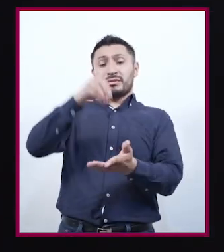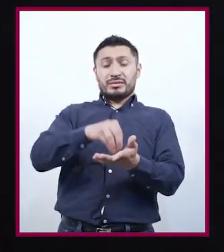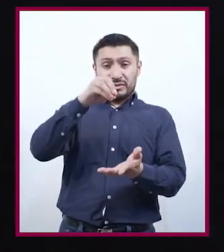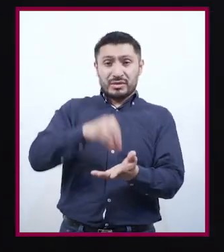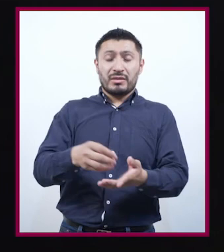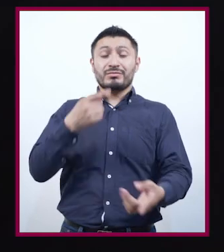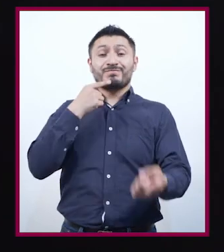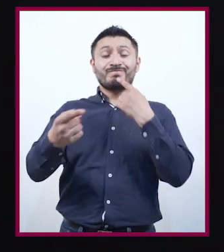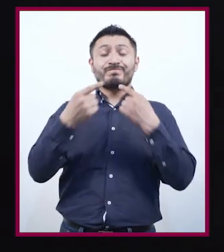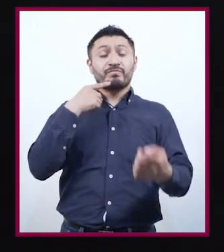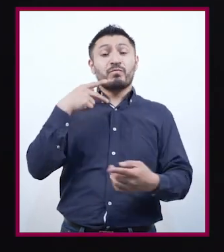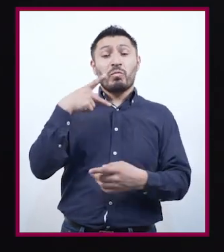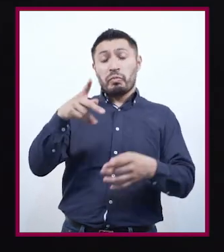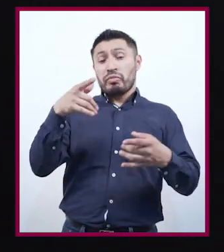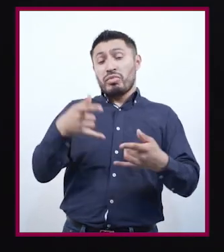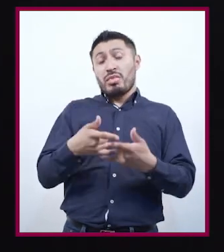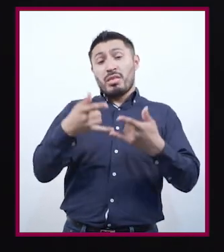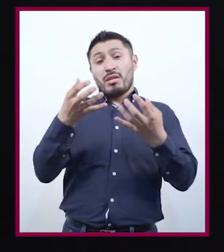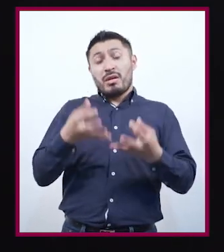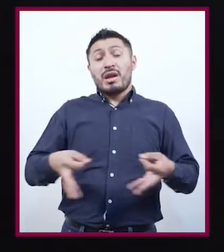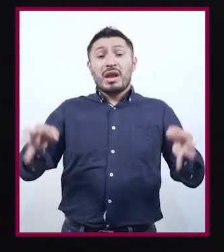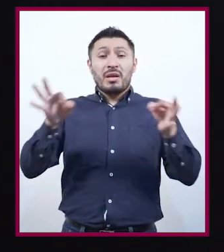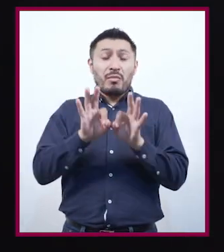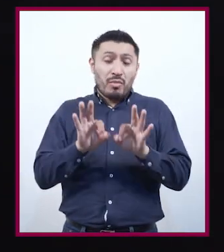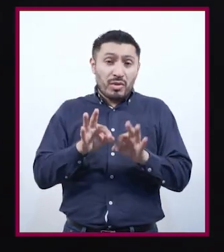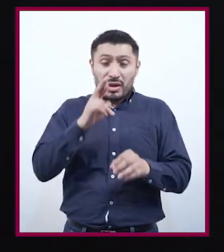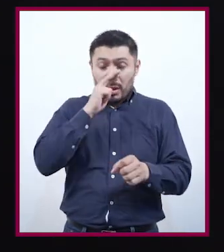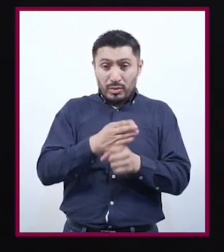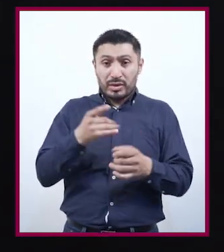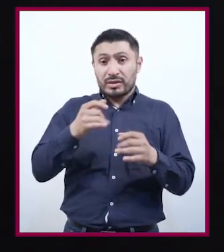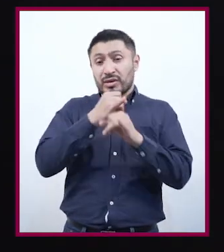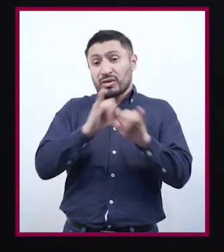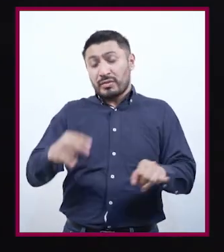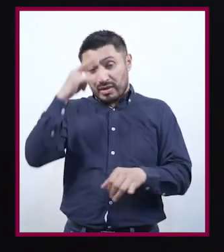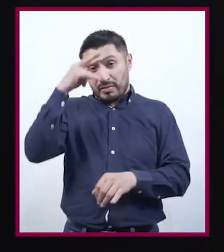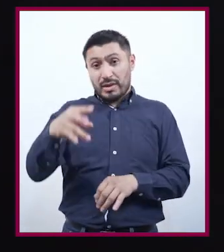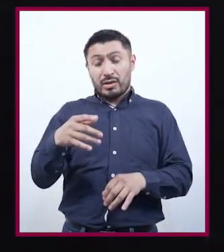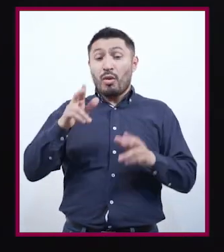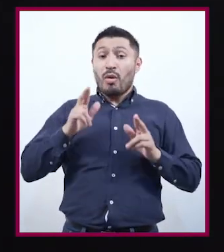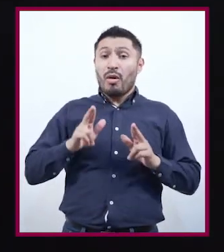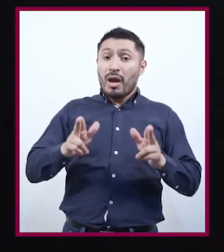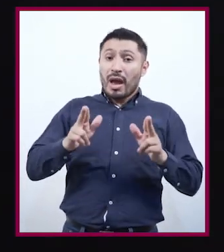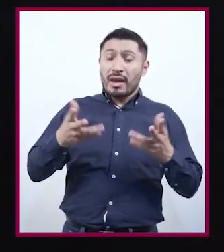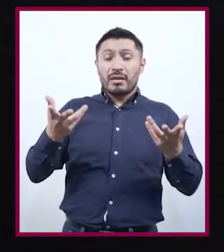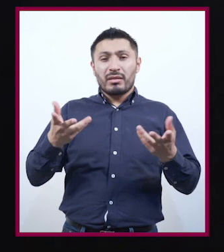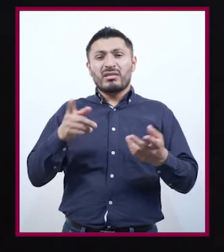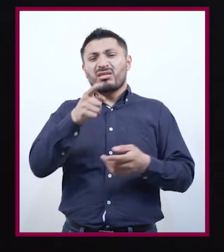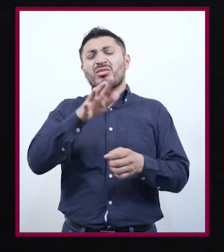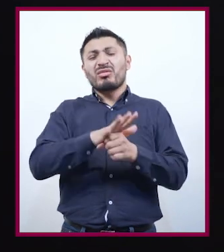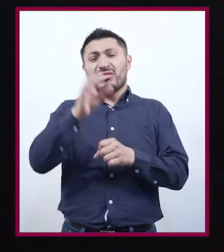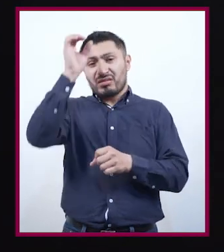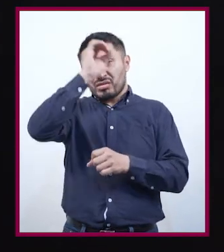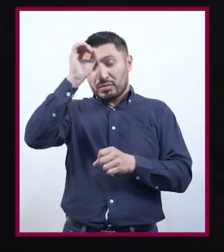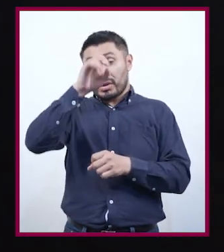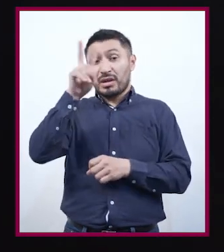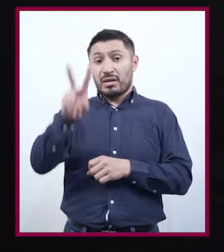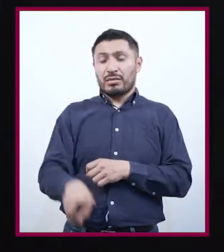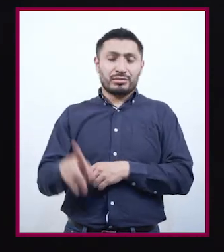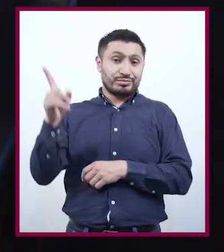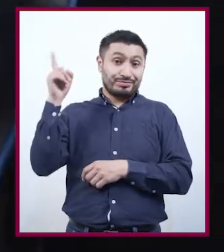aún se debate muchísimo entre los historiadores sobre su papel en la independencia de México. ¿Fue un héroe? ¿Tú qué